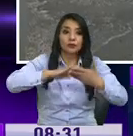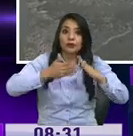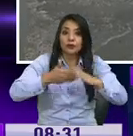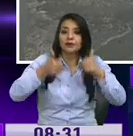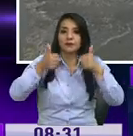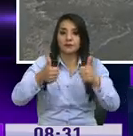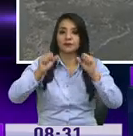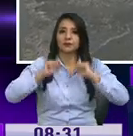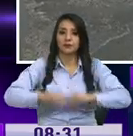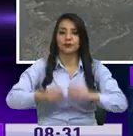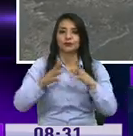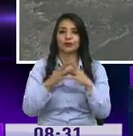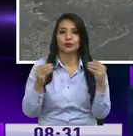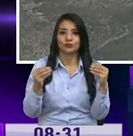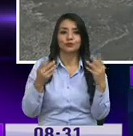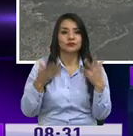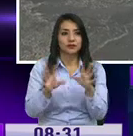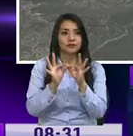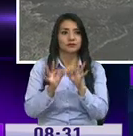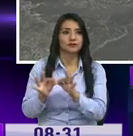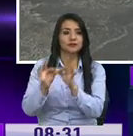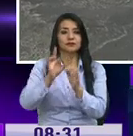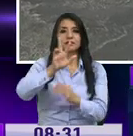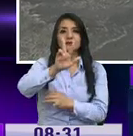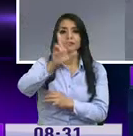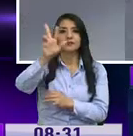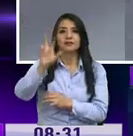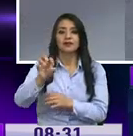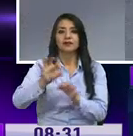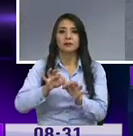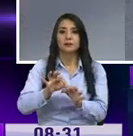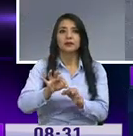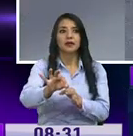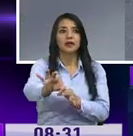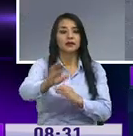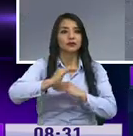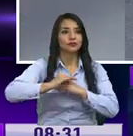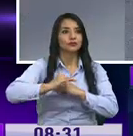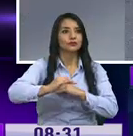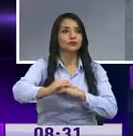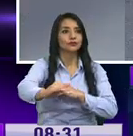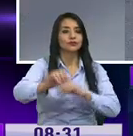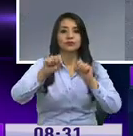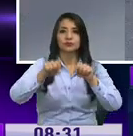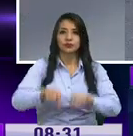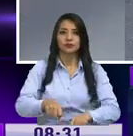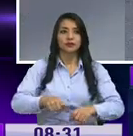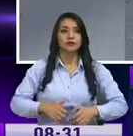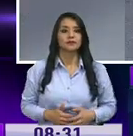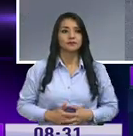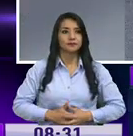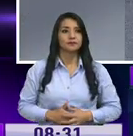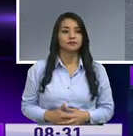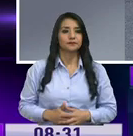podido nosotros realizar esta intervención de 330 metros lineales aproximadamente en lo que se refiere